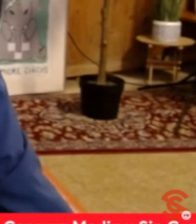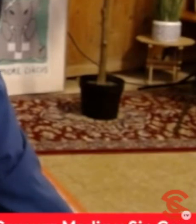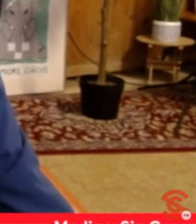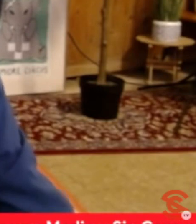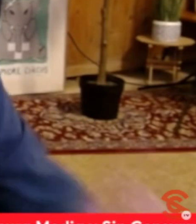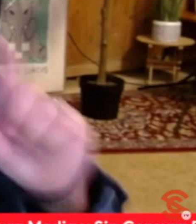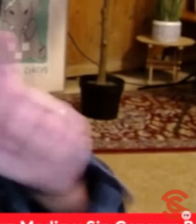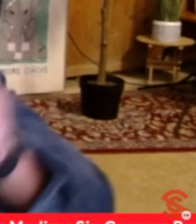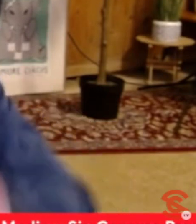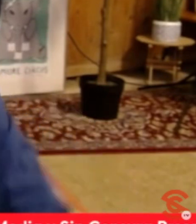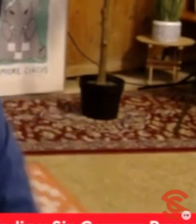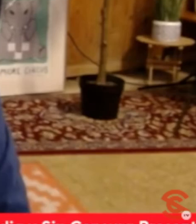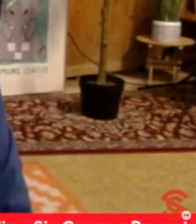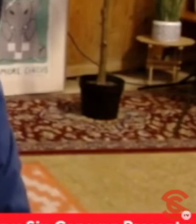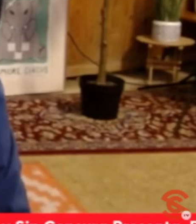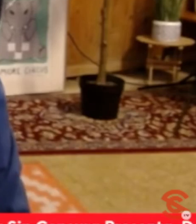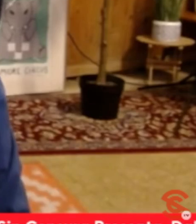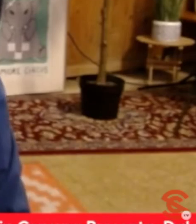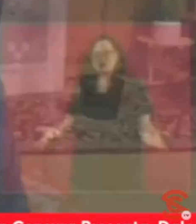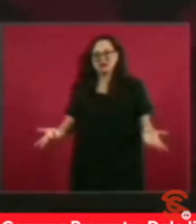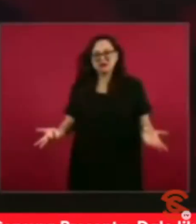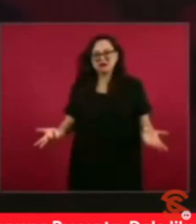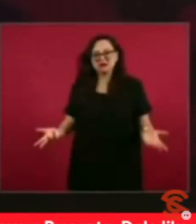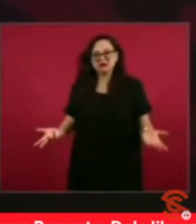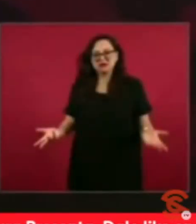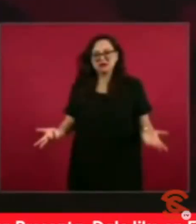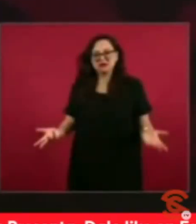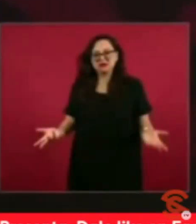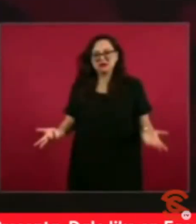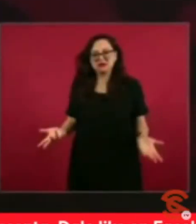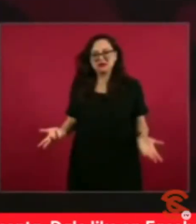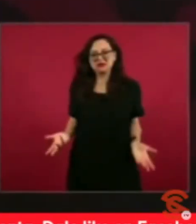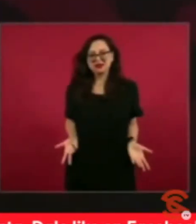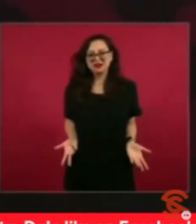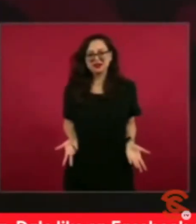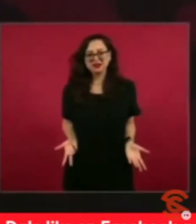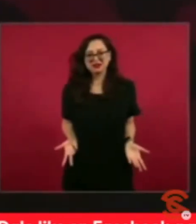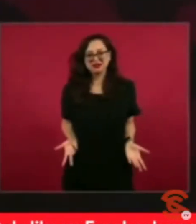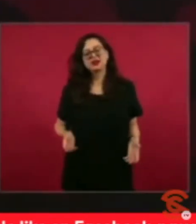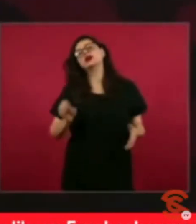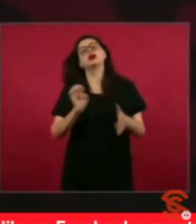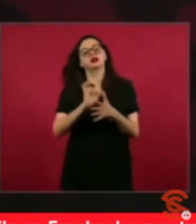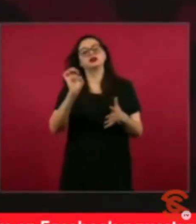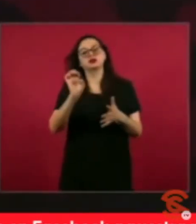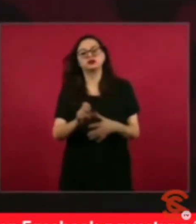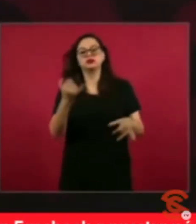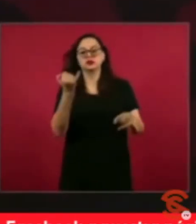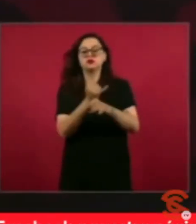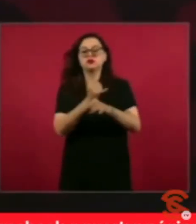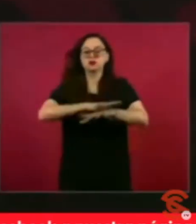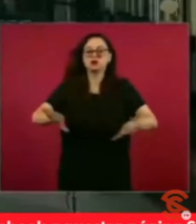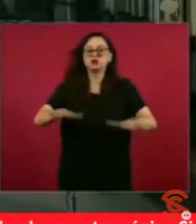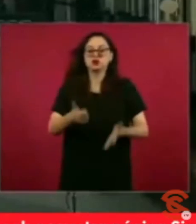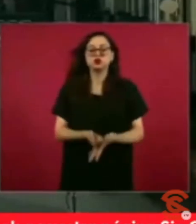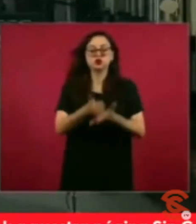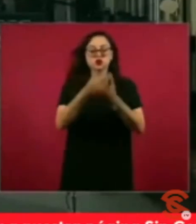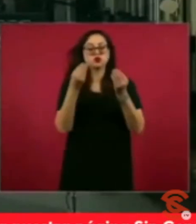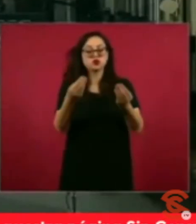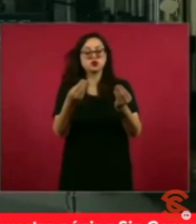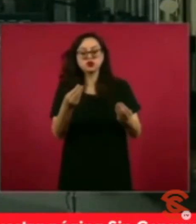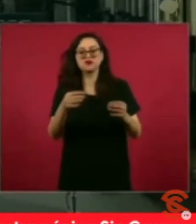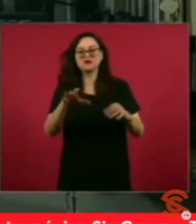19, don David, si nos puede compartir esta parte muy sencilla. Ayudar mucho la información. ¿No tienes la foto?